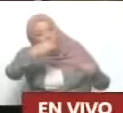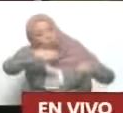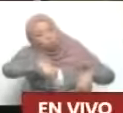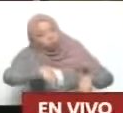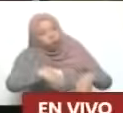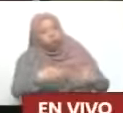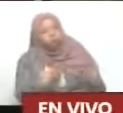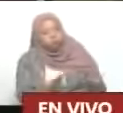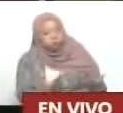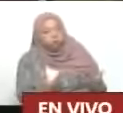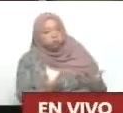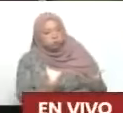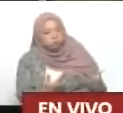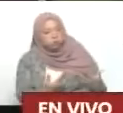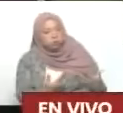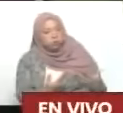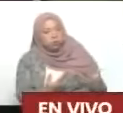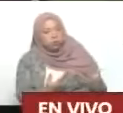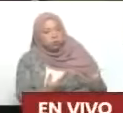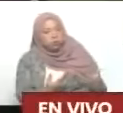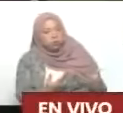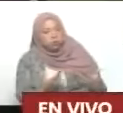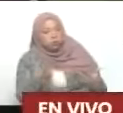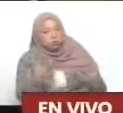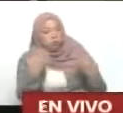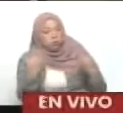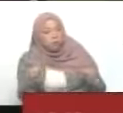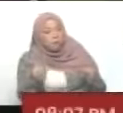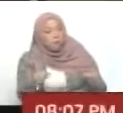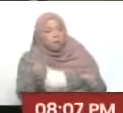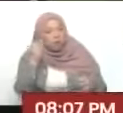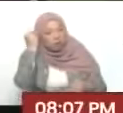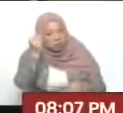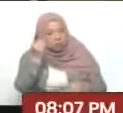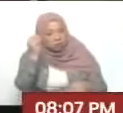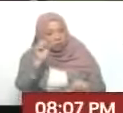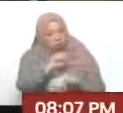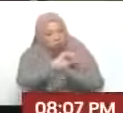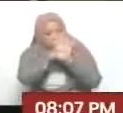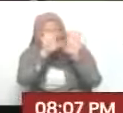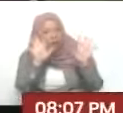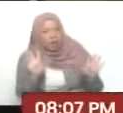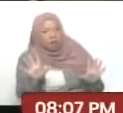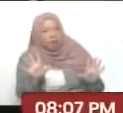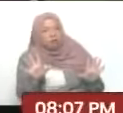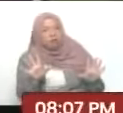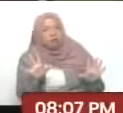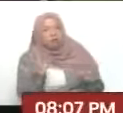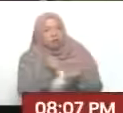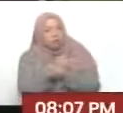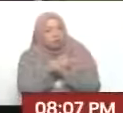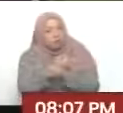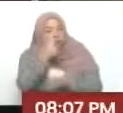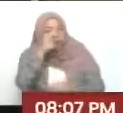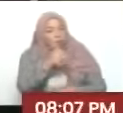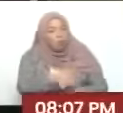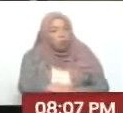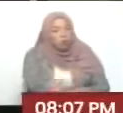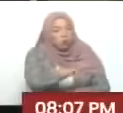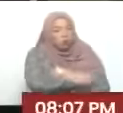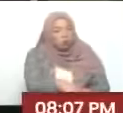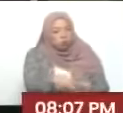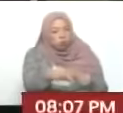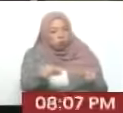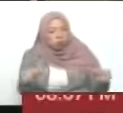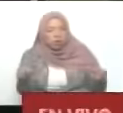consensos que son muy de sentido común. Es decir, si alguien quiere a su pueblo, pues quiere recuperar su territorio, quiere que no